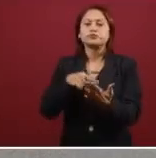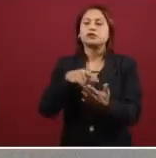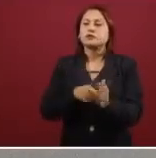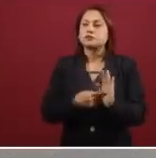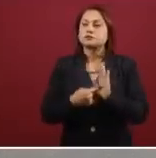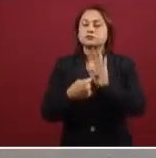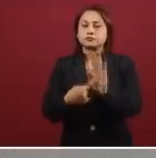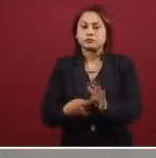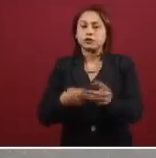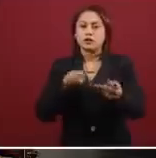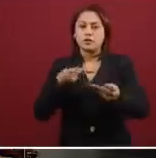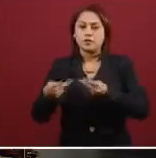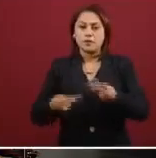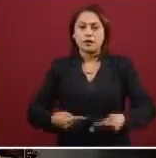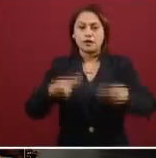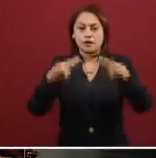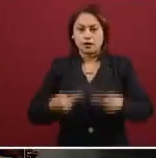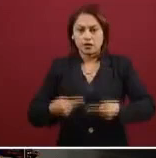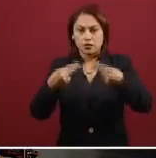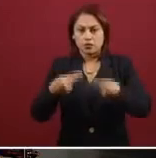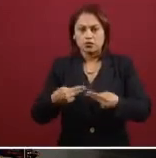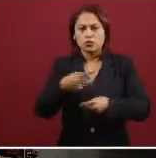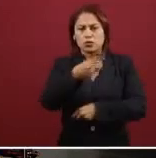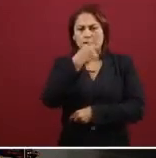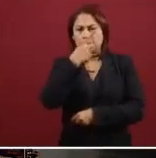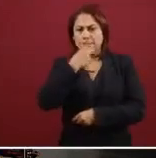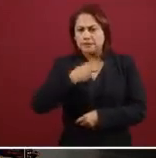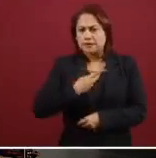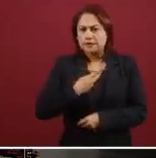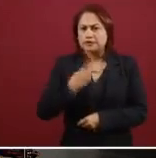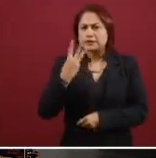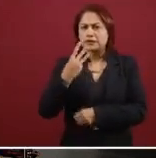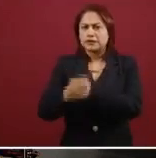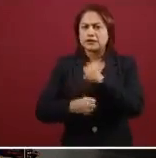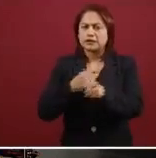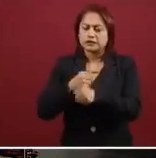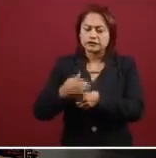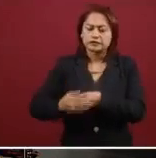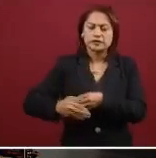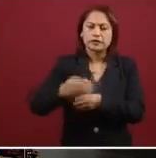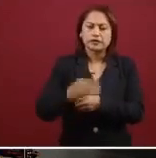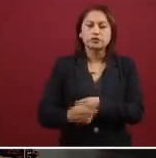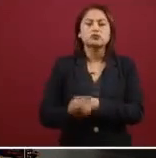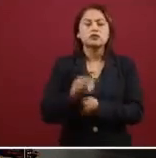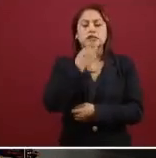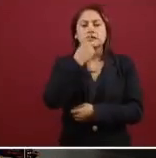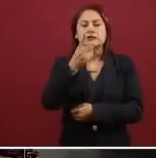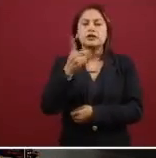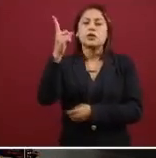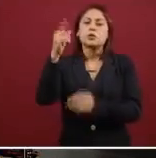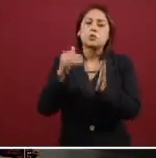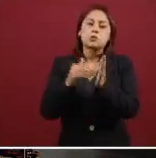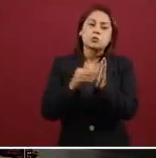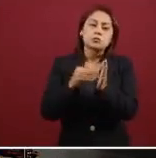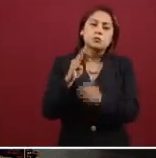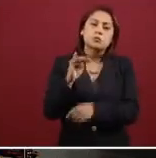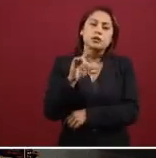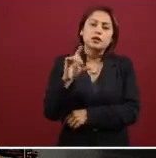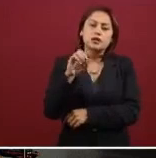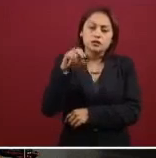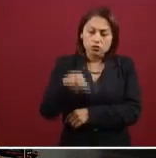adelanto. Dice que en los tres primeros años habrá una inversión de $1 billón